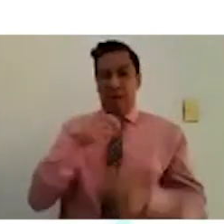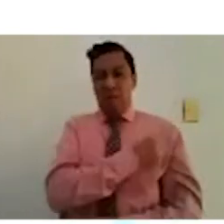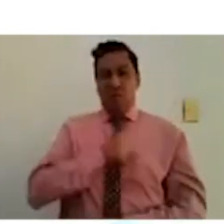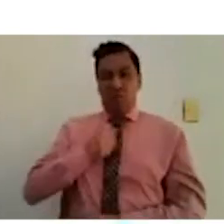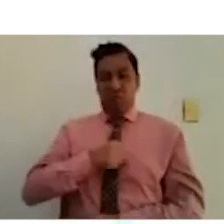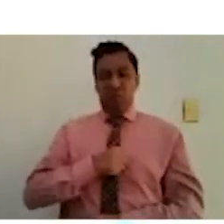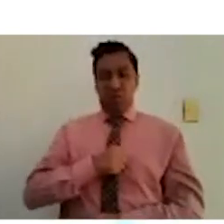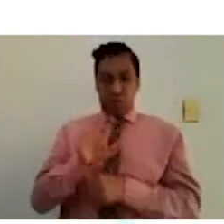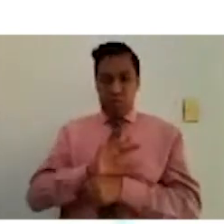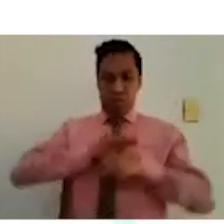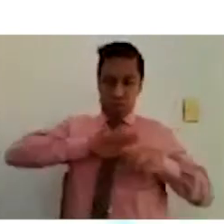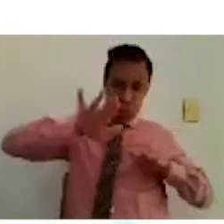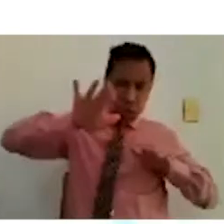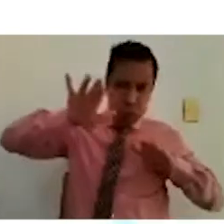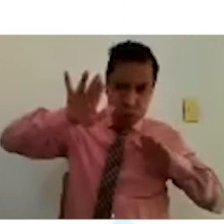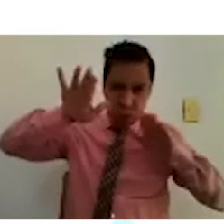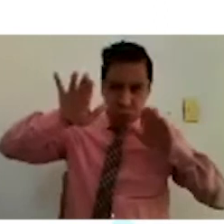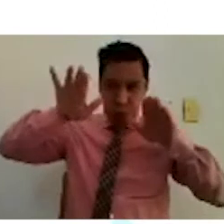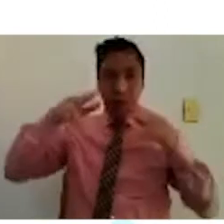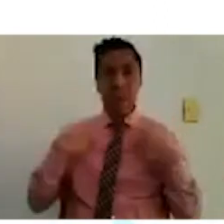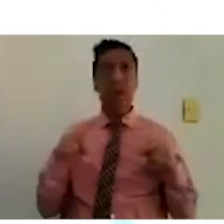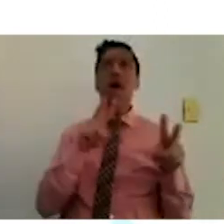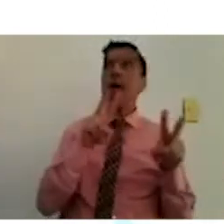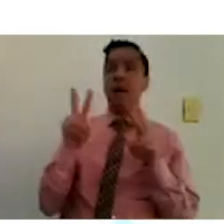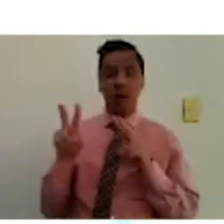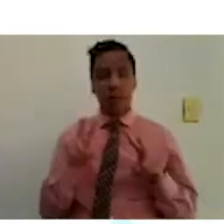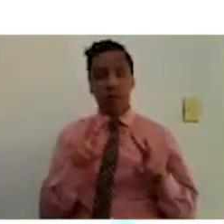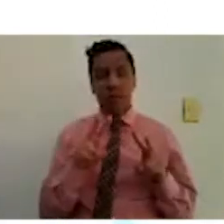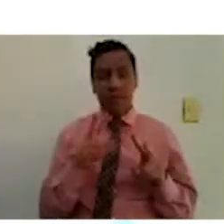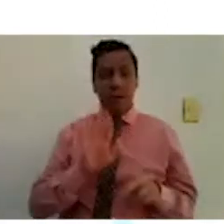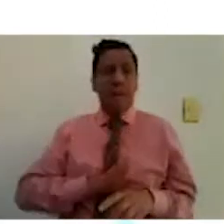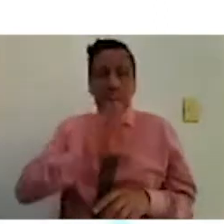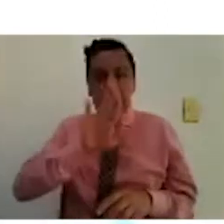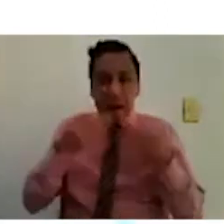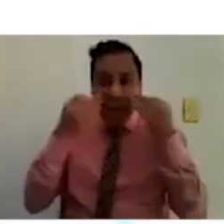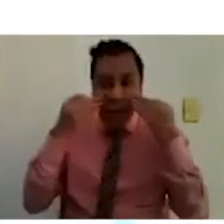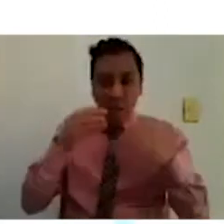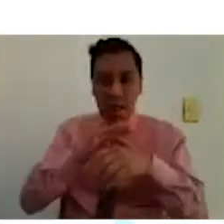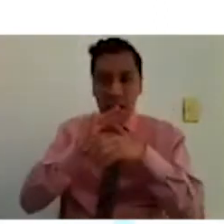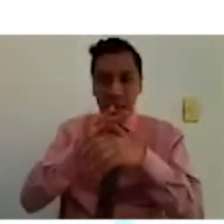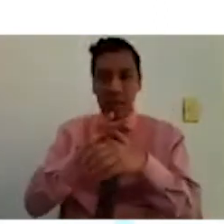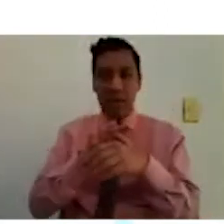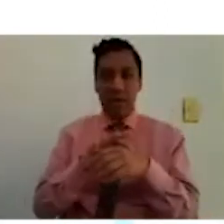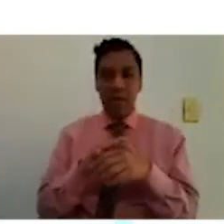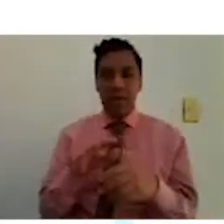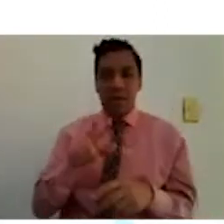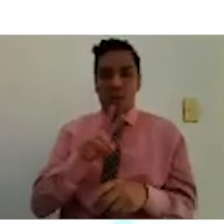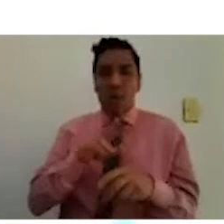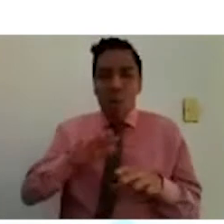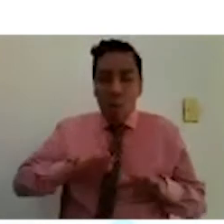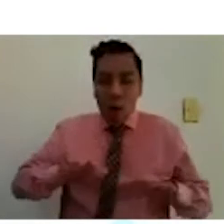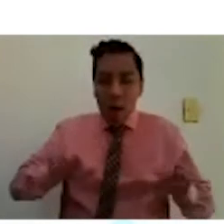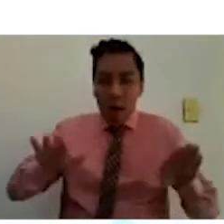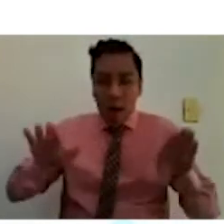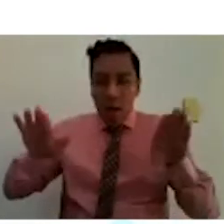facilidad visual que sí nos dan una sensación de verisimilitud, a que sí es verdad lo que estamos